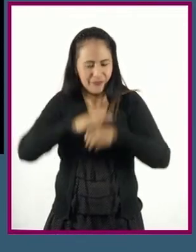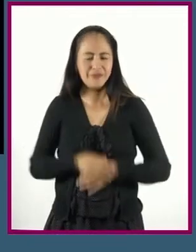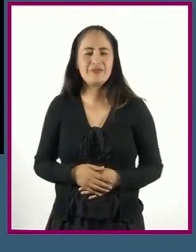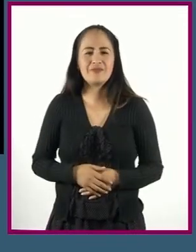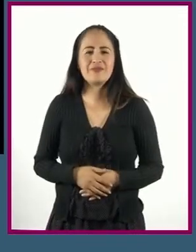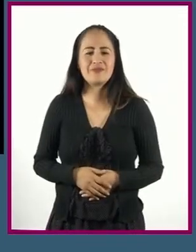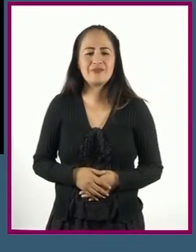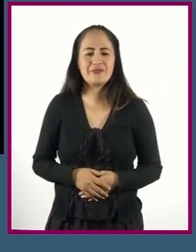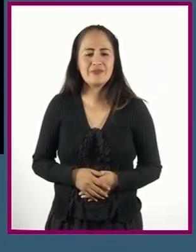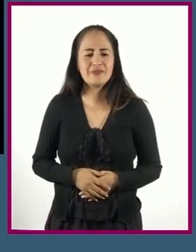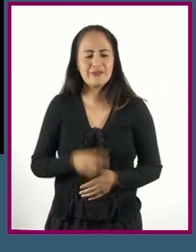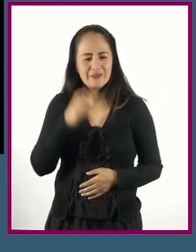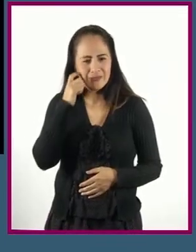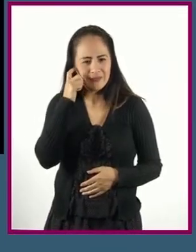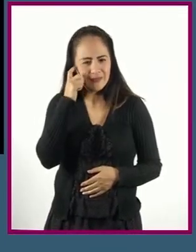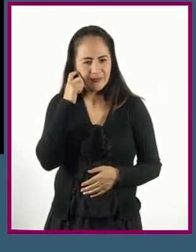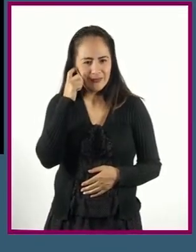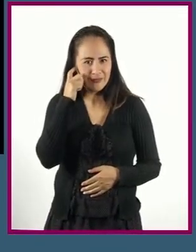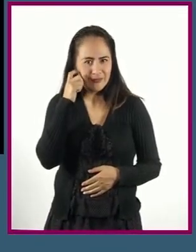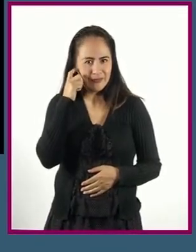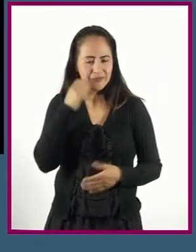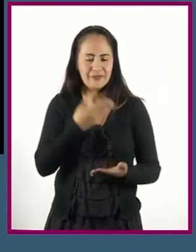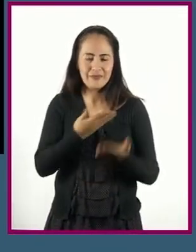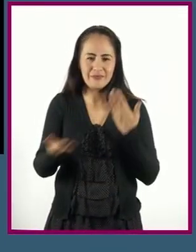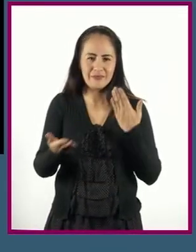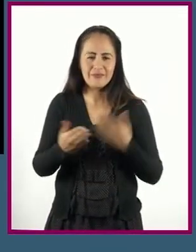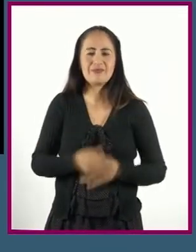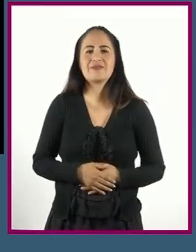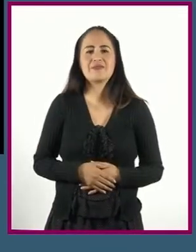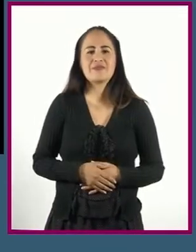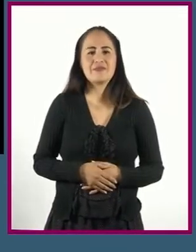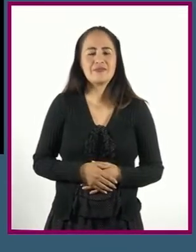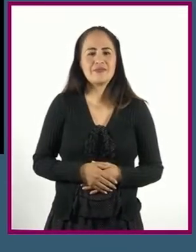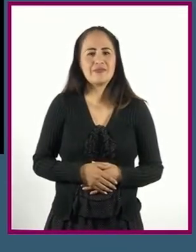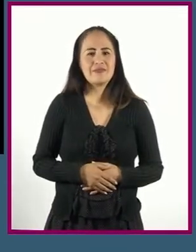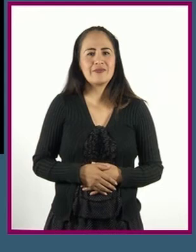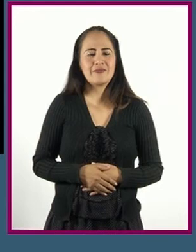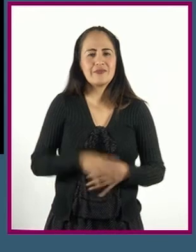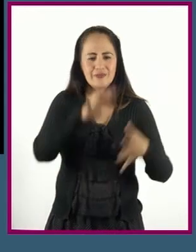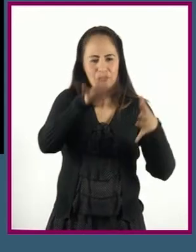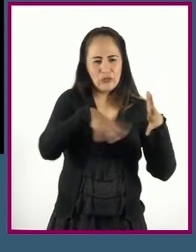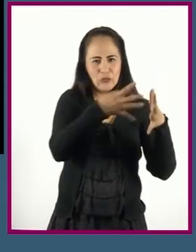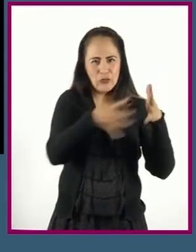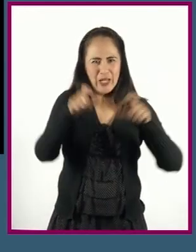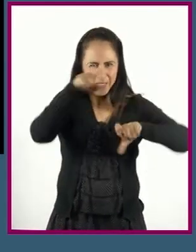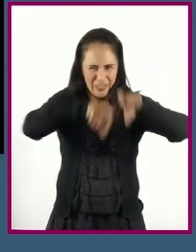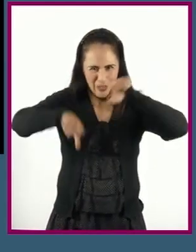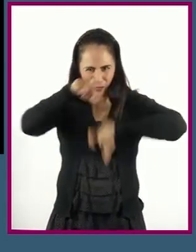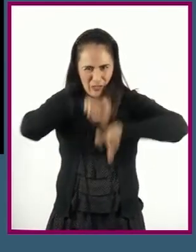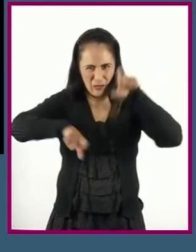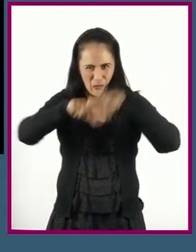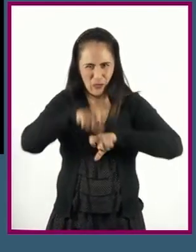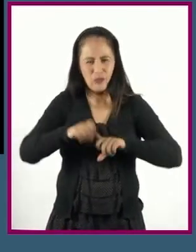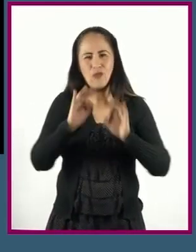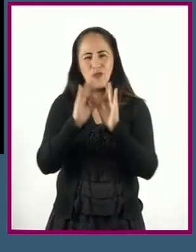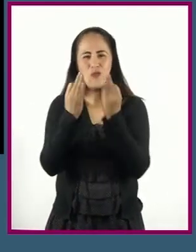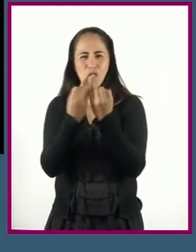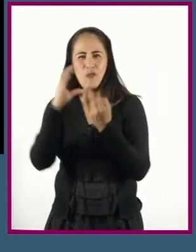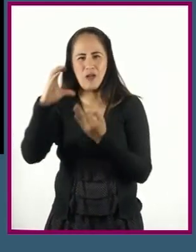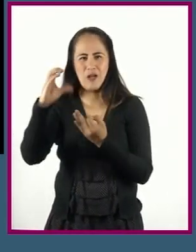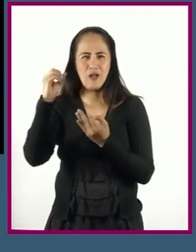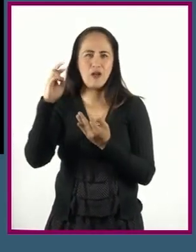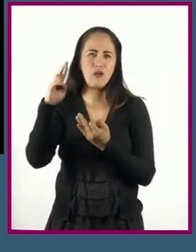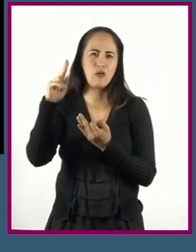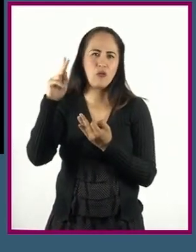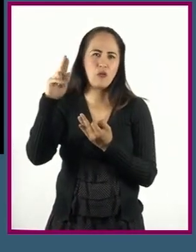Muy bien, ahora vamos a representar elementos mediante el modelo corpuscular. Recuerden, cada